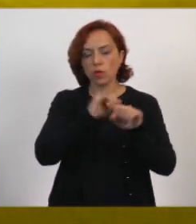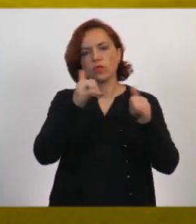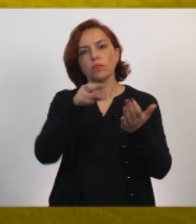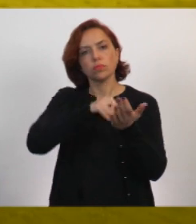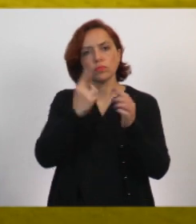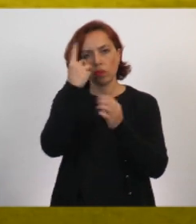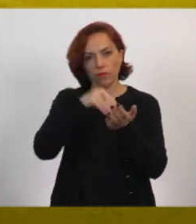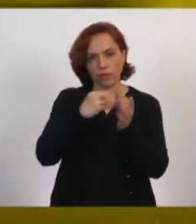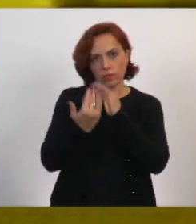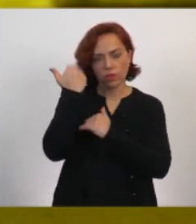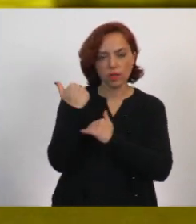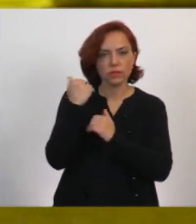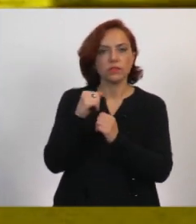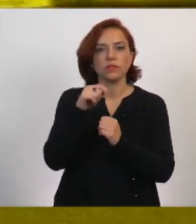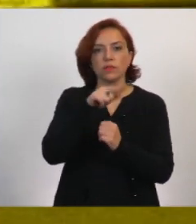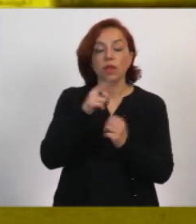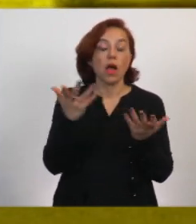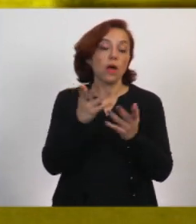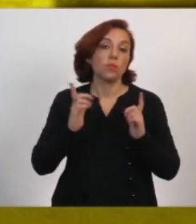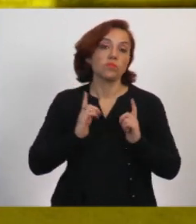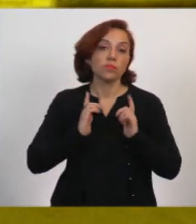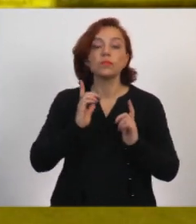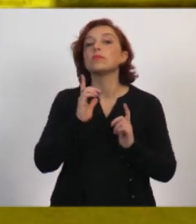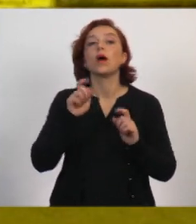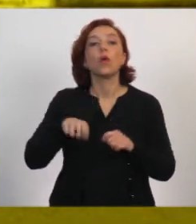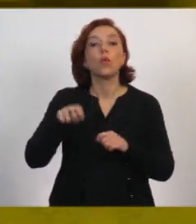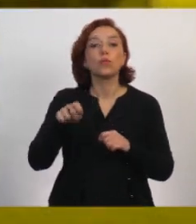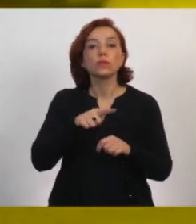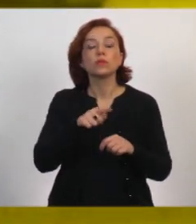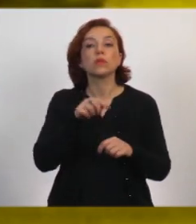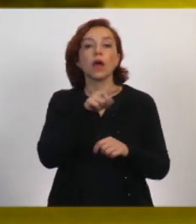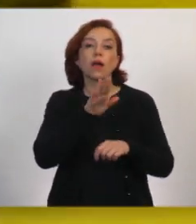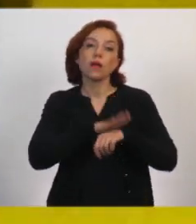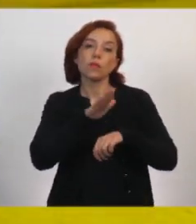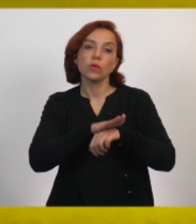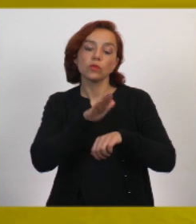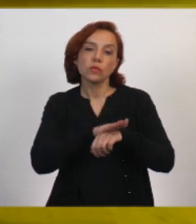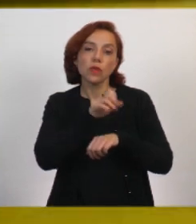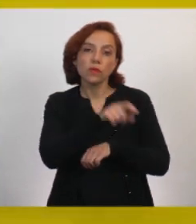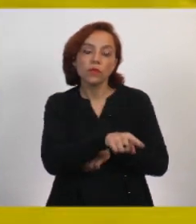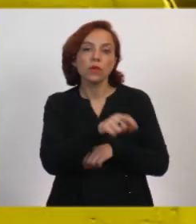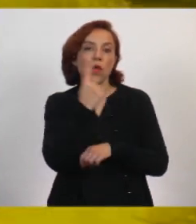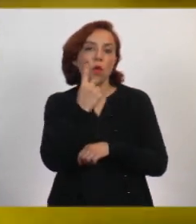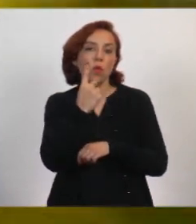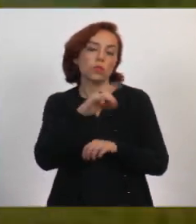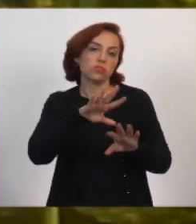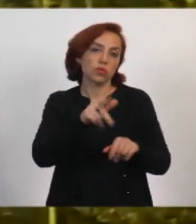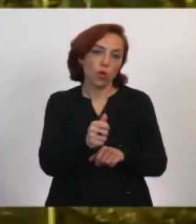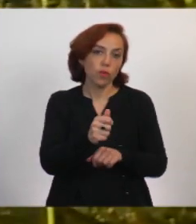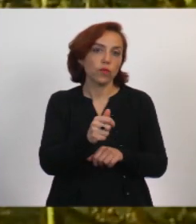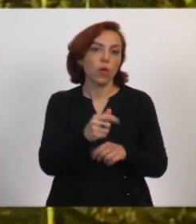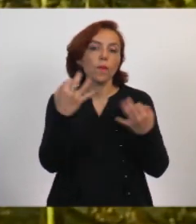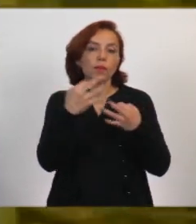de 19 años, poseedor de un antecedente penal, el cual, tras ser puesto a disposición de la justicia, se lo condenó como autor